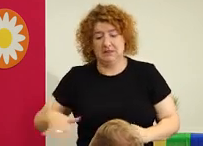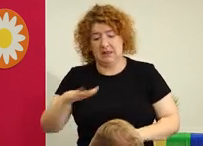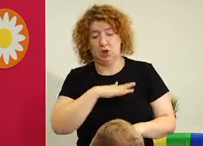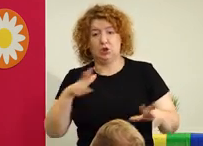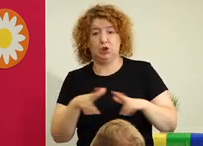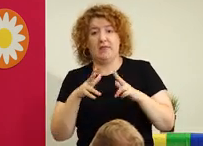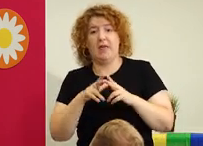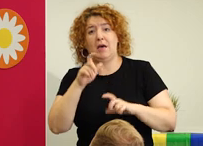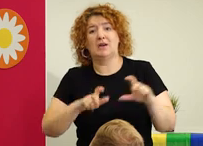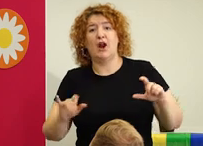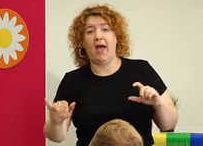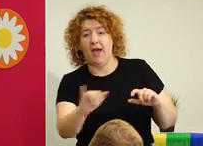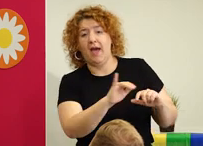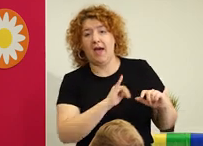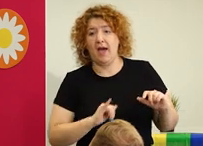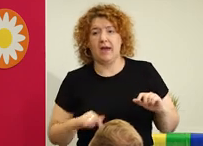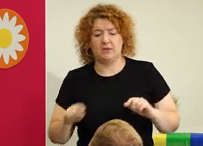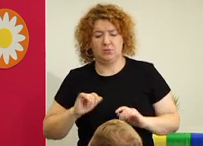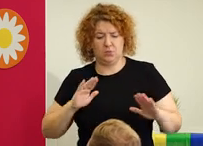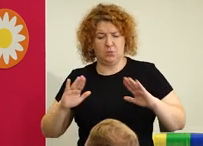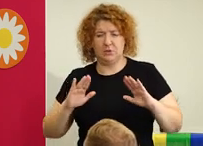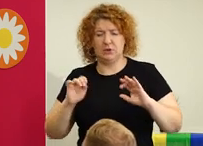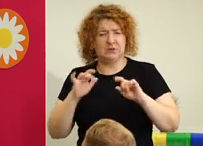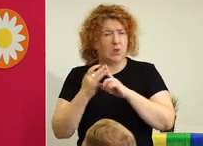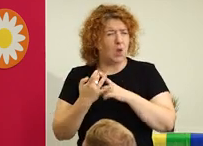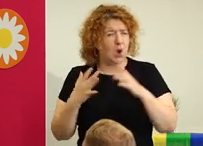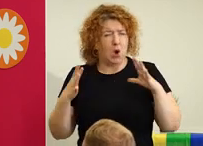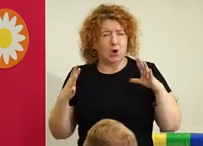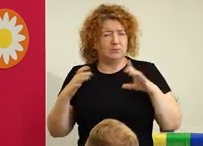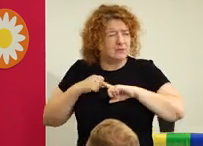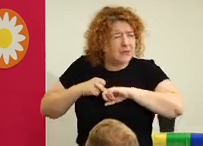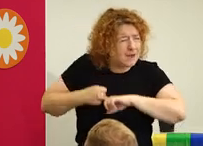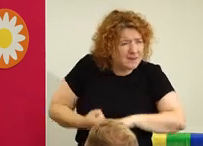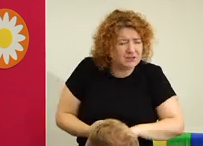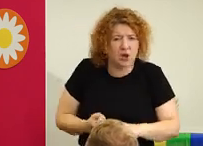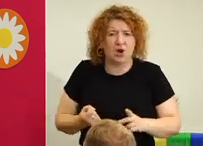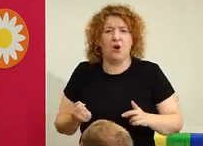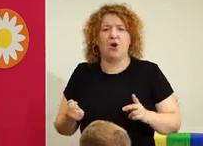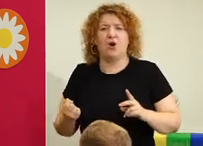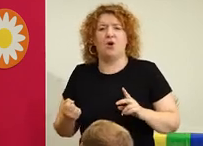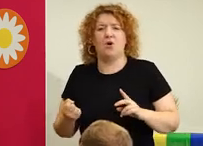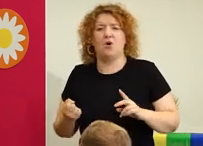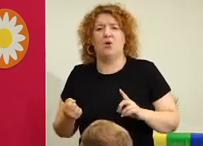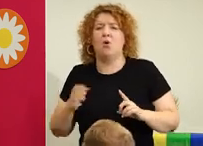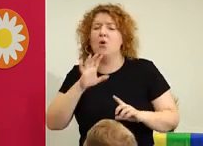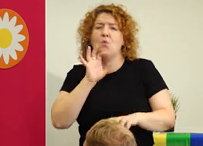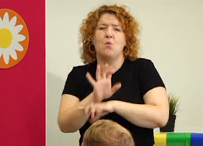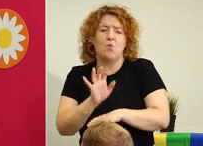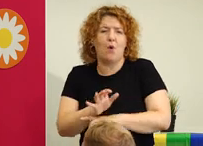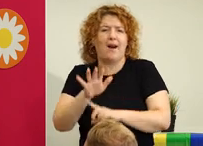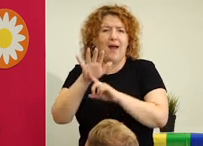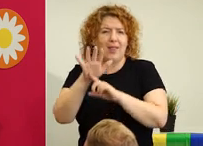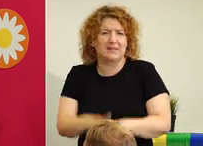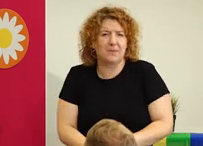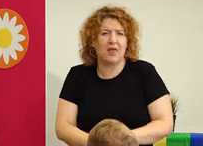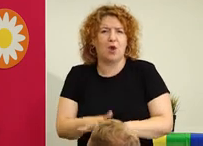sociedad que en los momentos más oscuros, sufriendo represión, sufriendo burla,